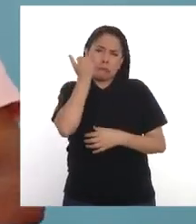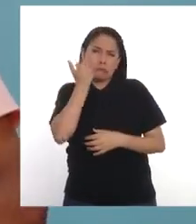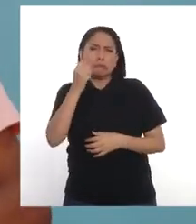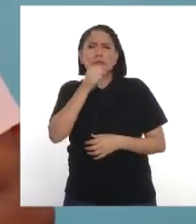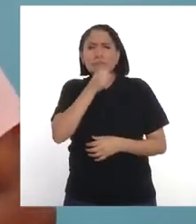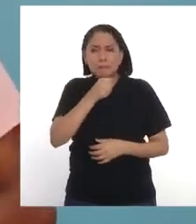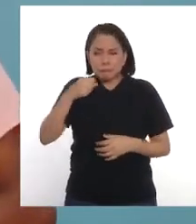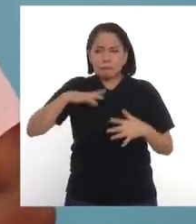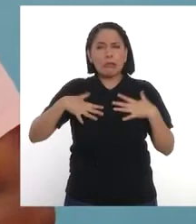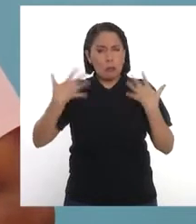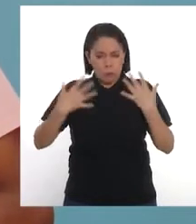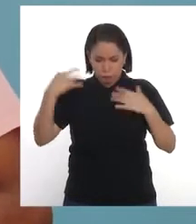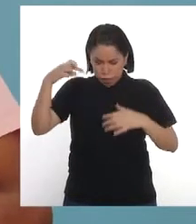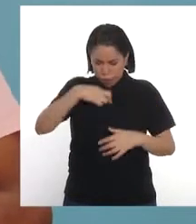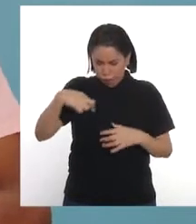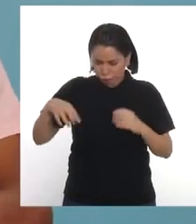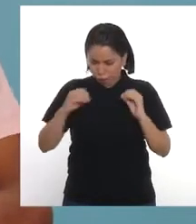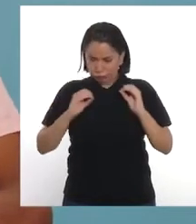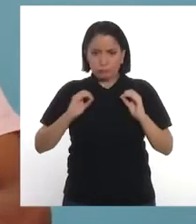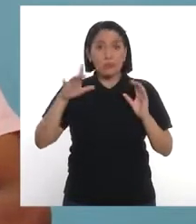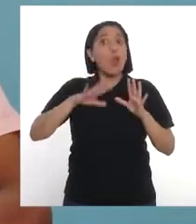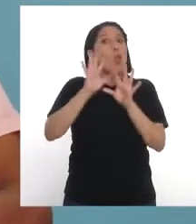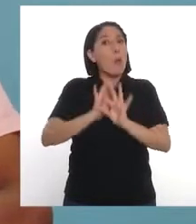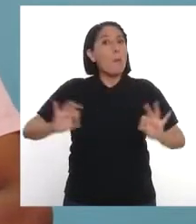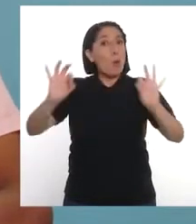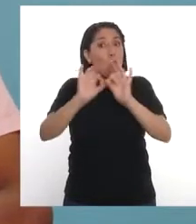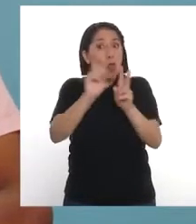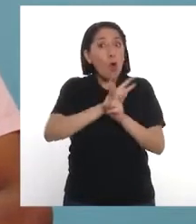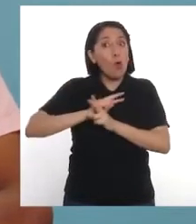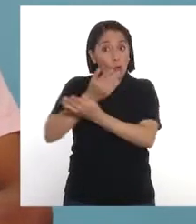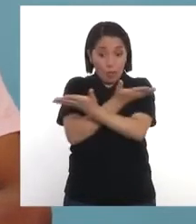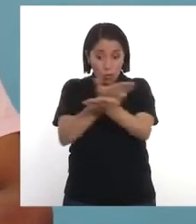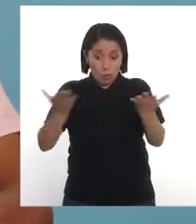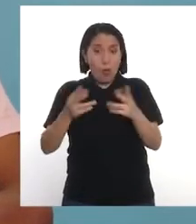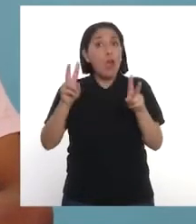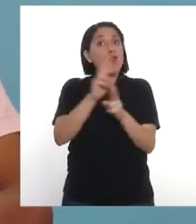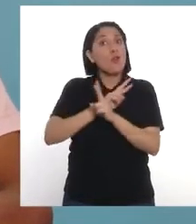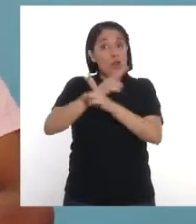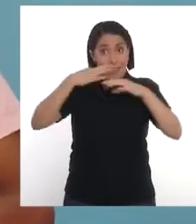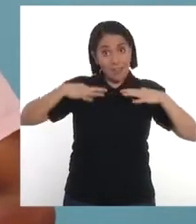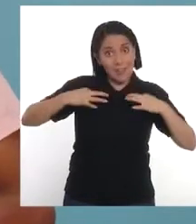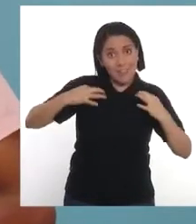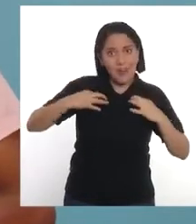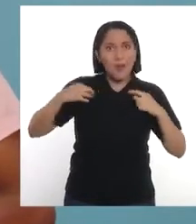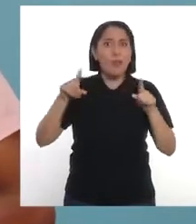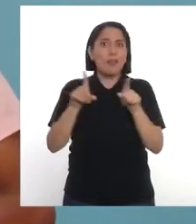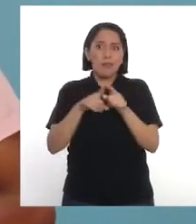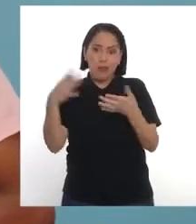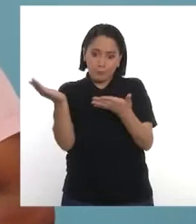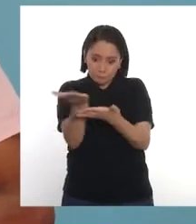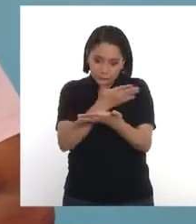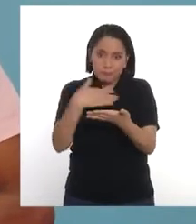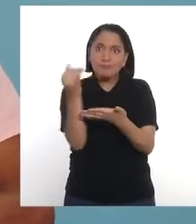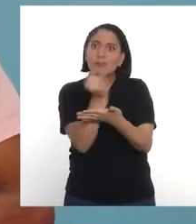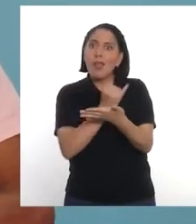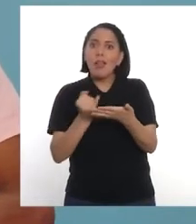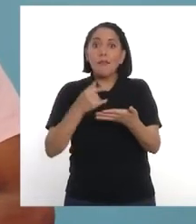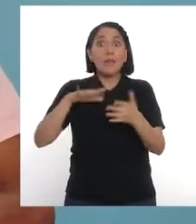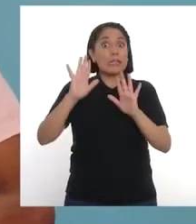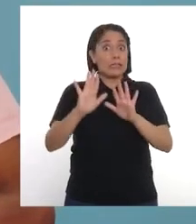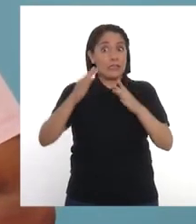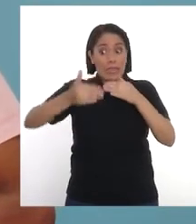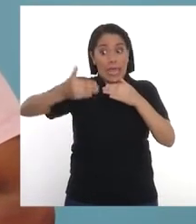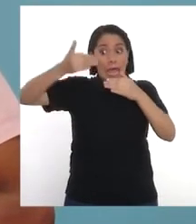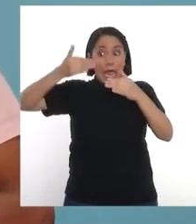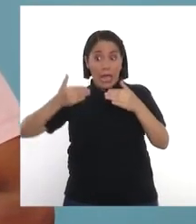ensuciar. Lo importante es cuidar nuestro espacio, nuestra ropa y nuestro trabajo. Y no se olviden de que antes de empezar